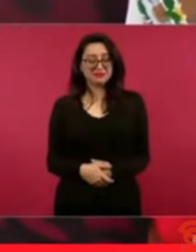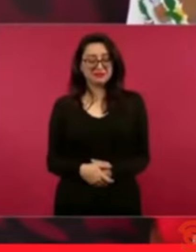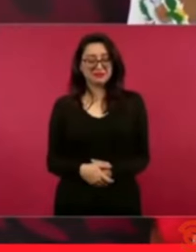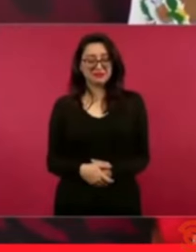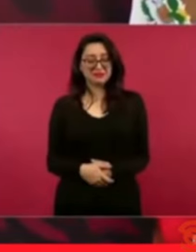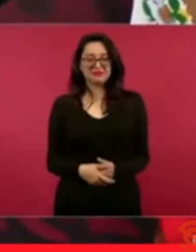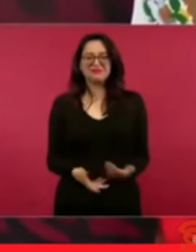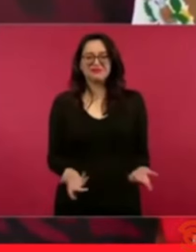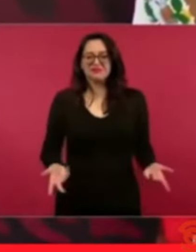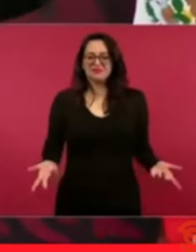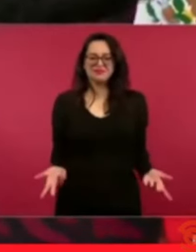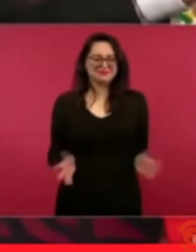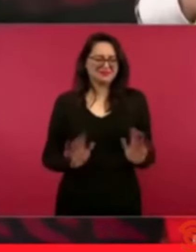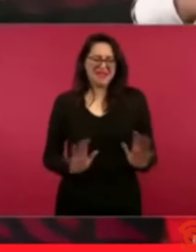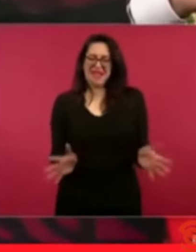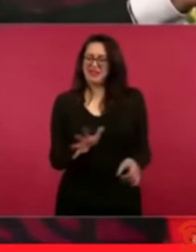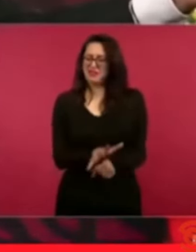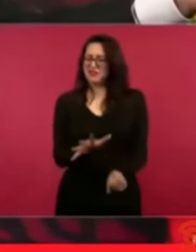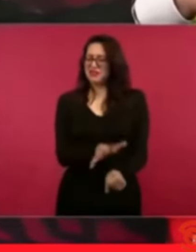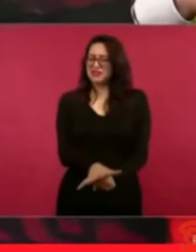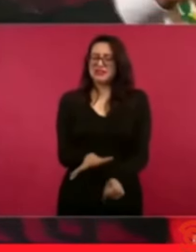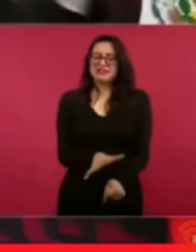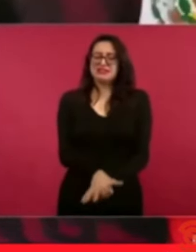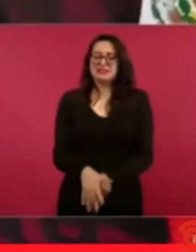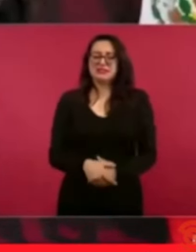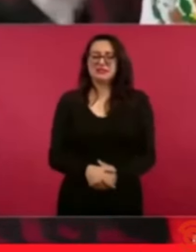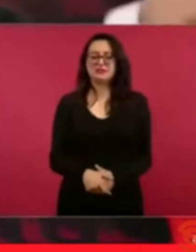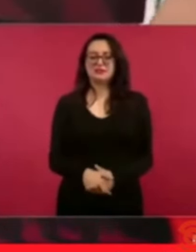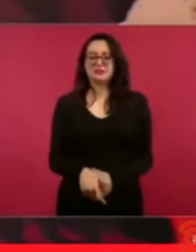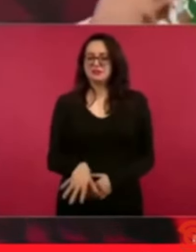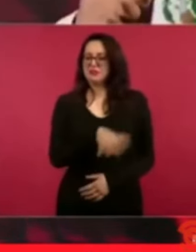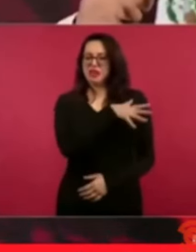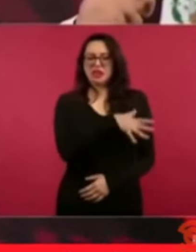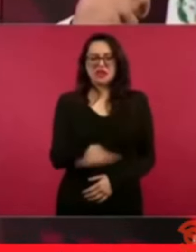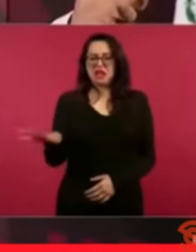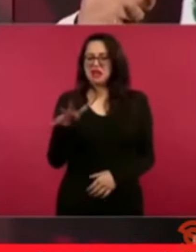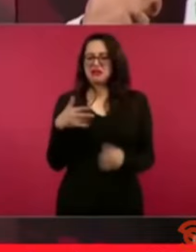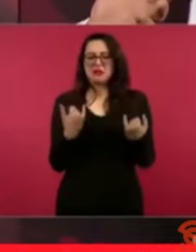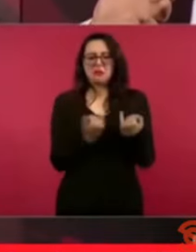y ya para qué hablo más. Presidente. Pero en general,